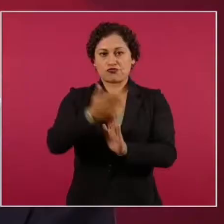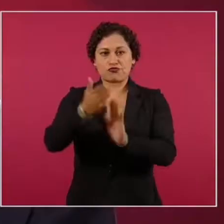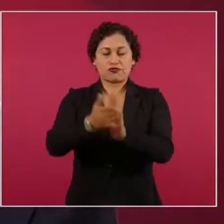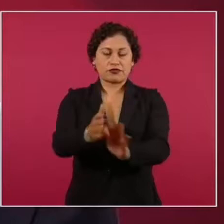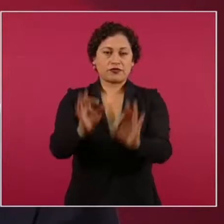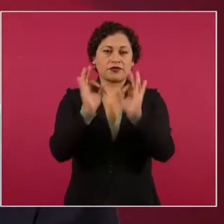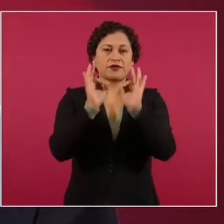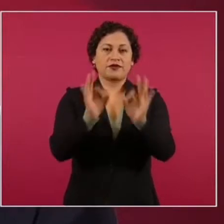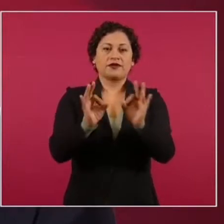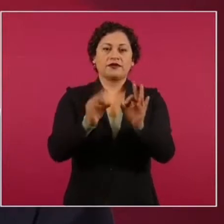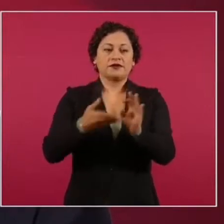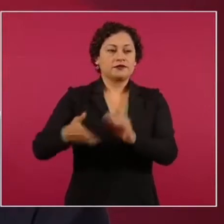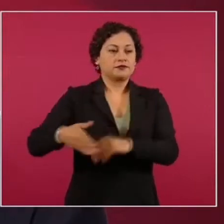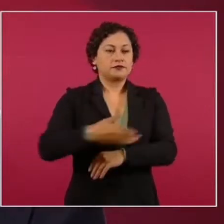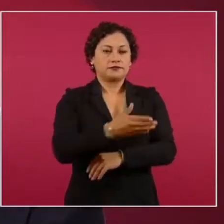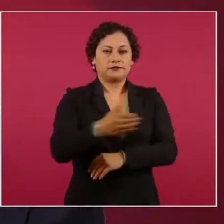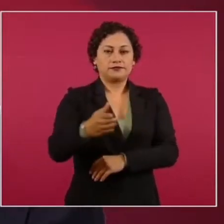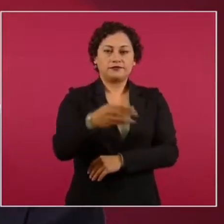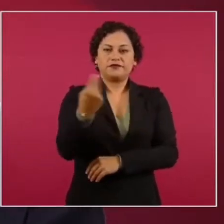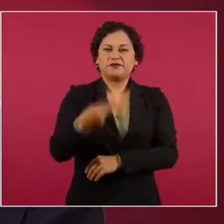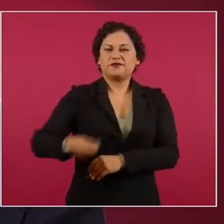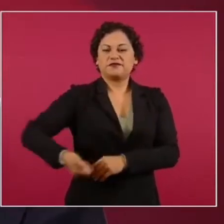famosas curvas de Quiján,